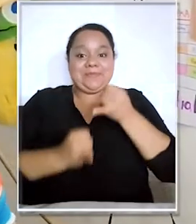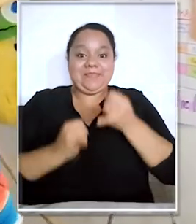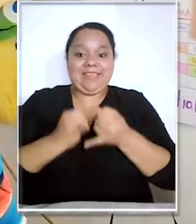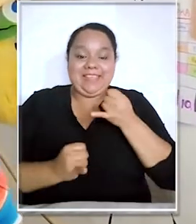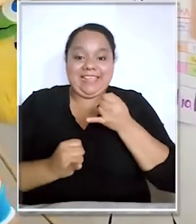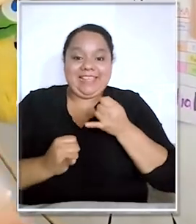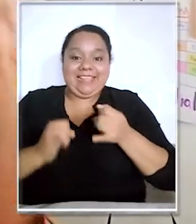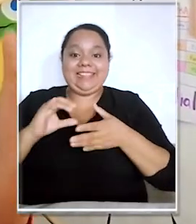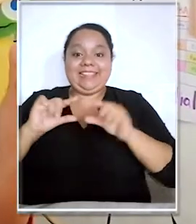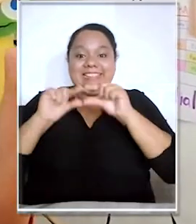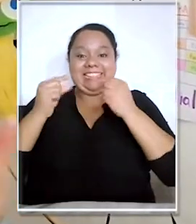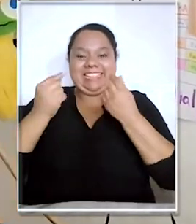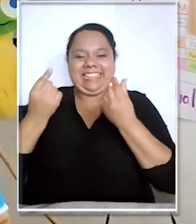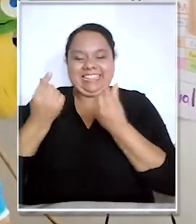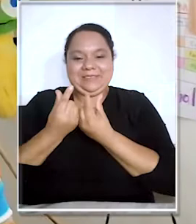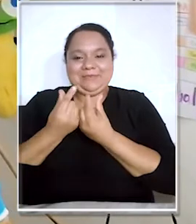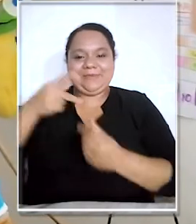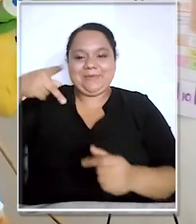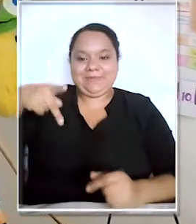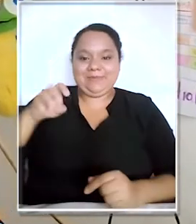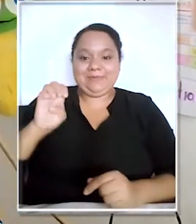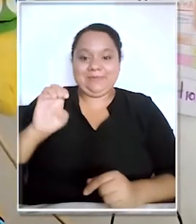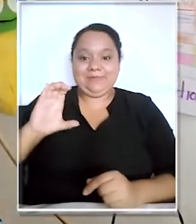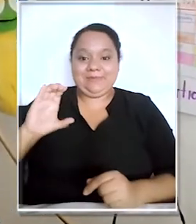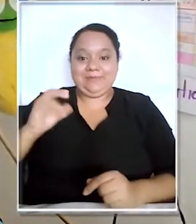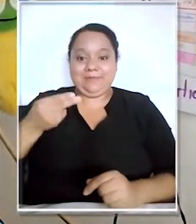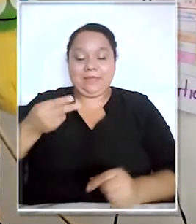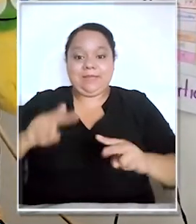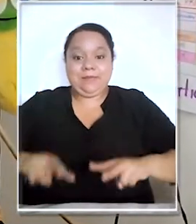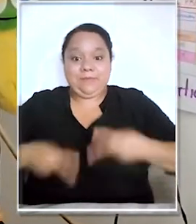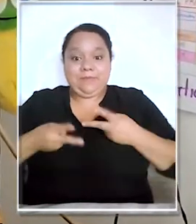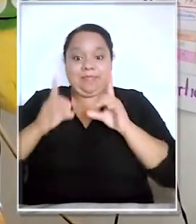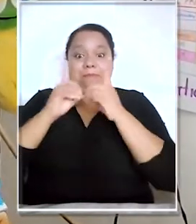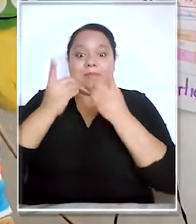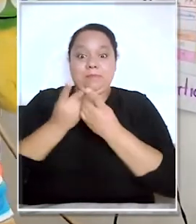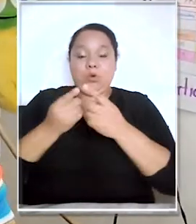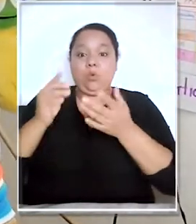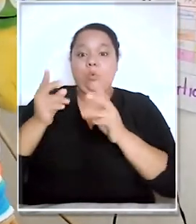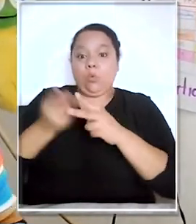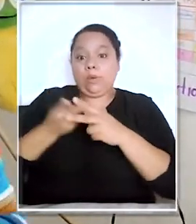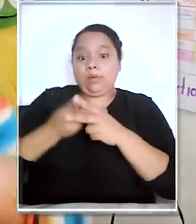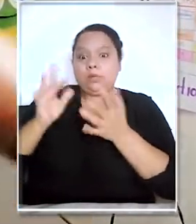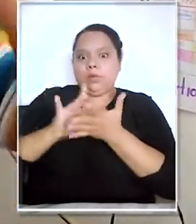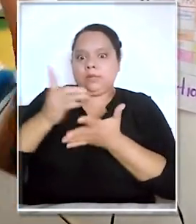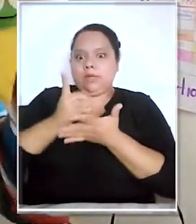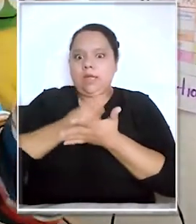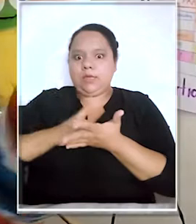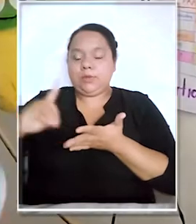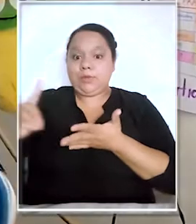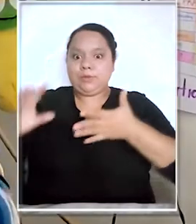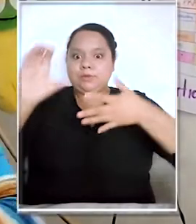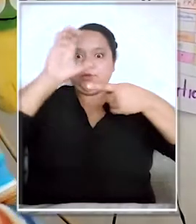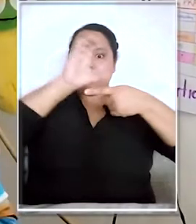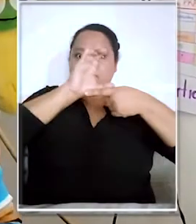Finalmente vamos a hablar del pueblo Pech. Ellos se ubican en los departamentos de Olancho, gracias a Dios, y de Colón. Están cubiertos